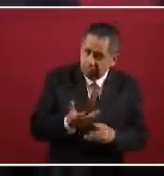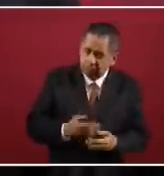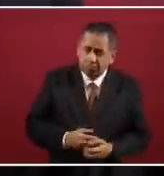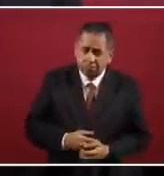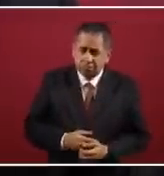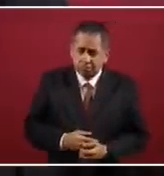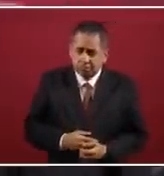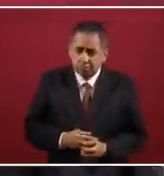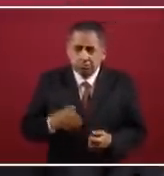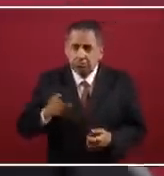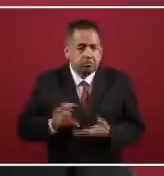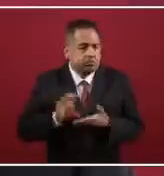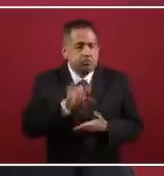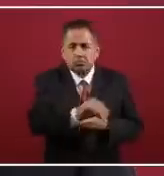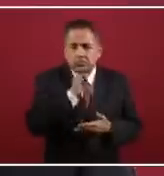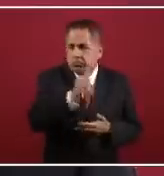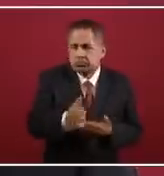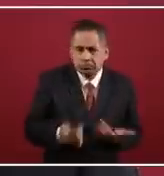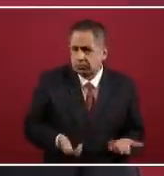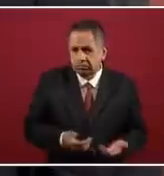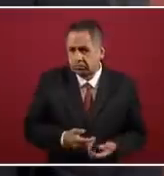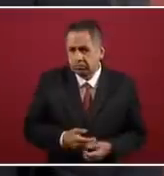Lo cierto es que no llegan los apoyos.